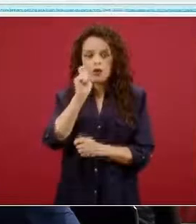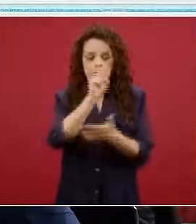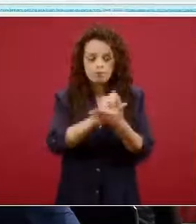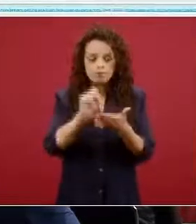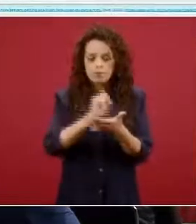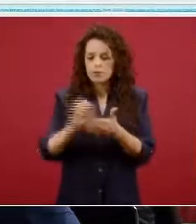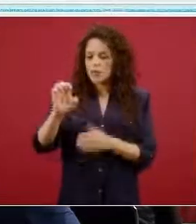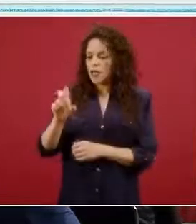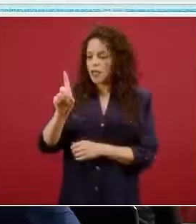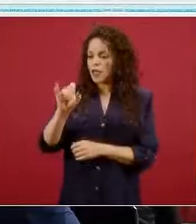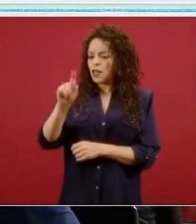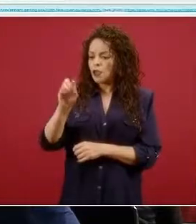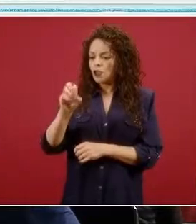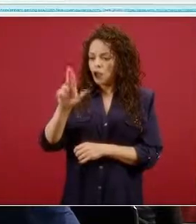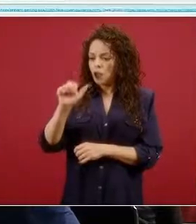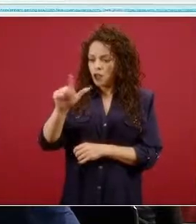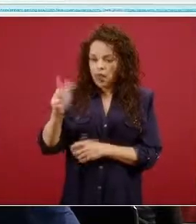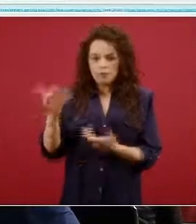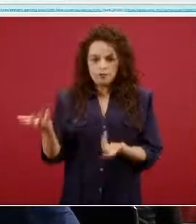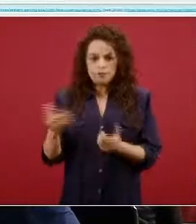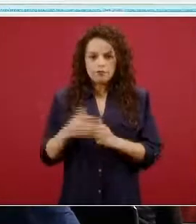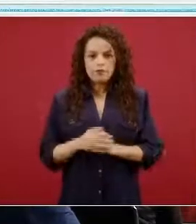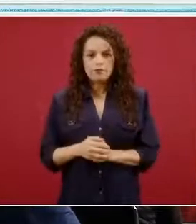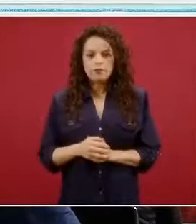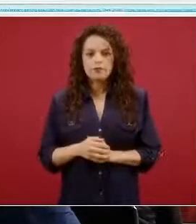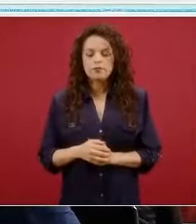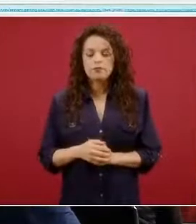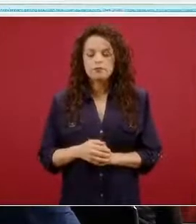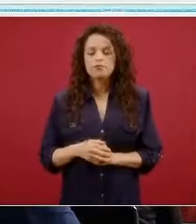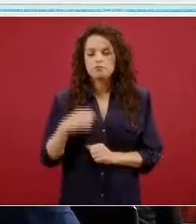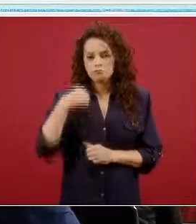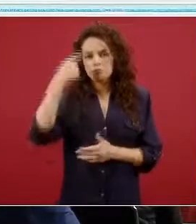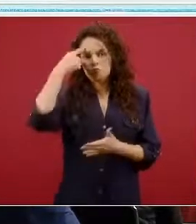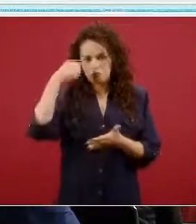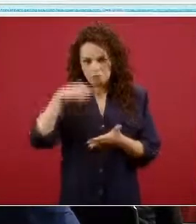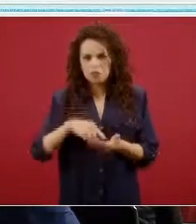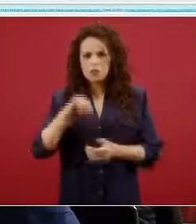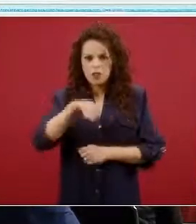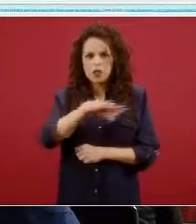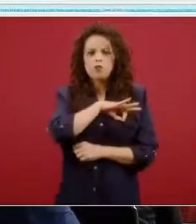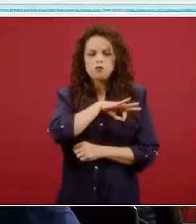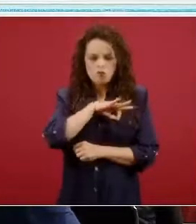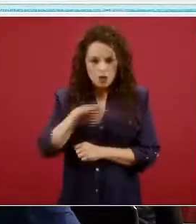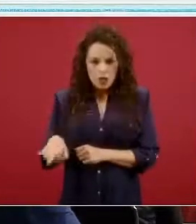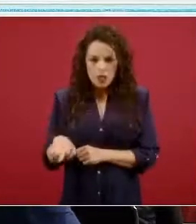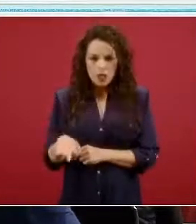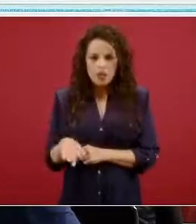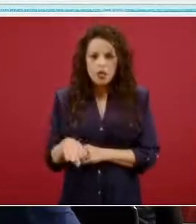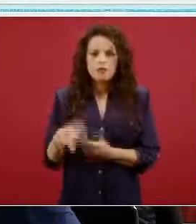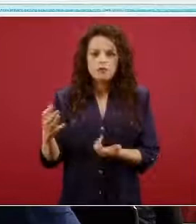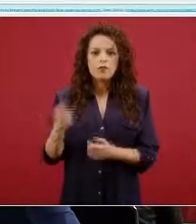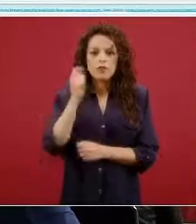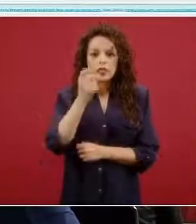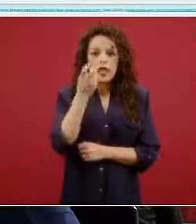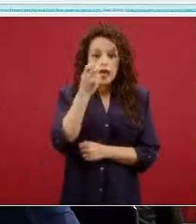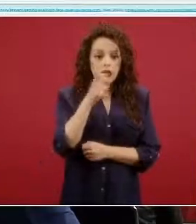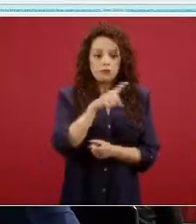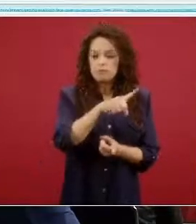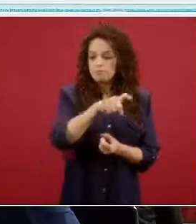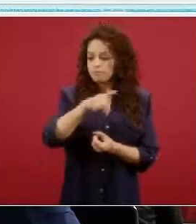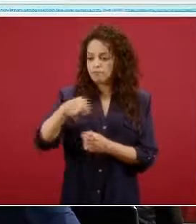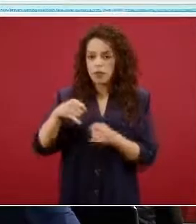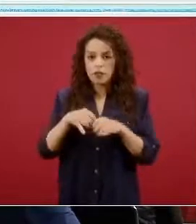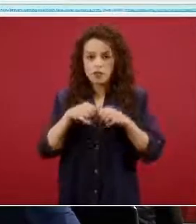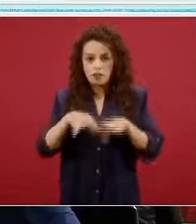altos estándares éticos seguramente tienen la posibilidad y la intención de recabar esa evidencia y mostrar